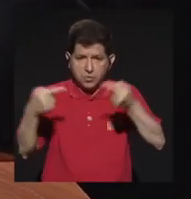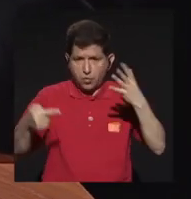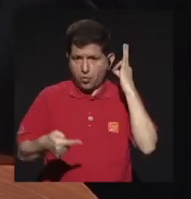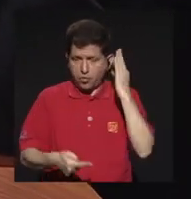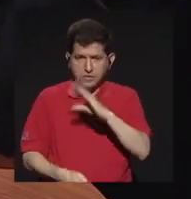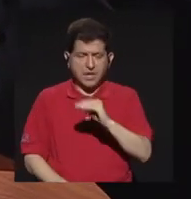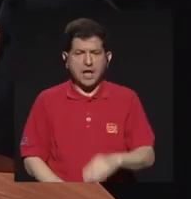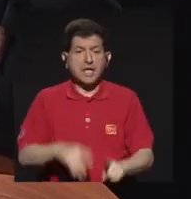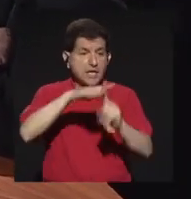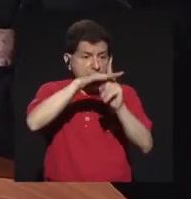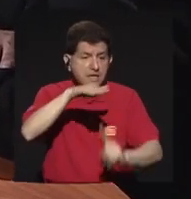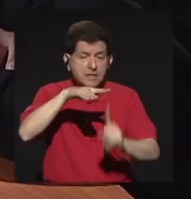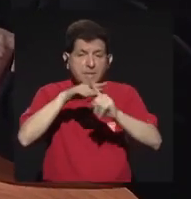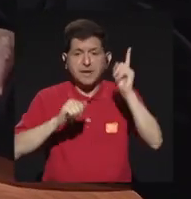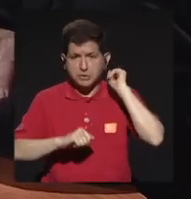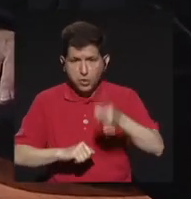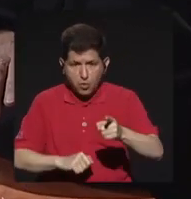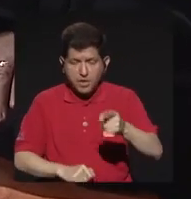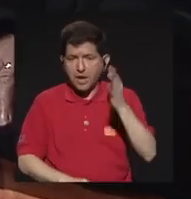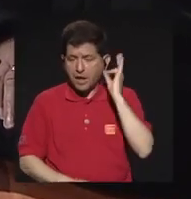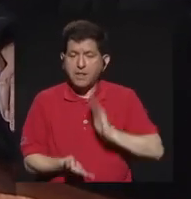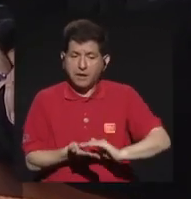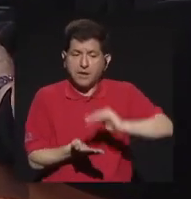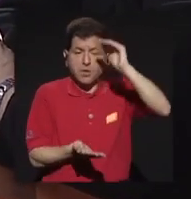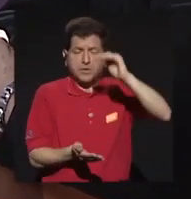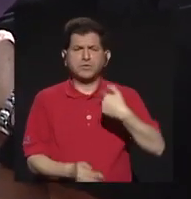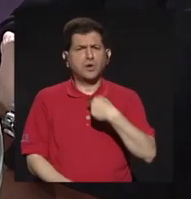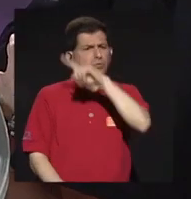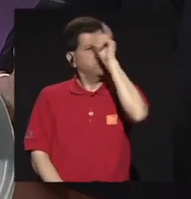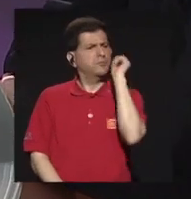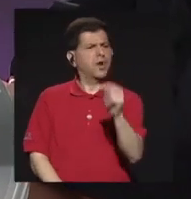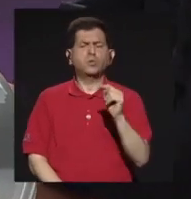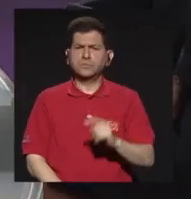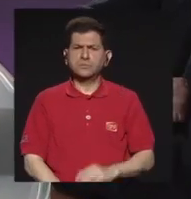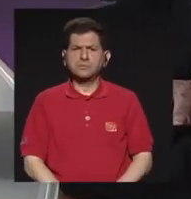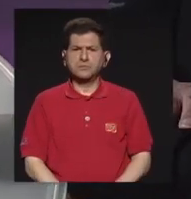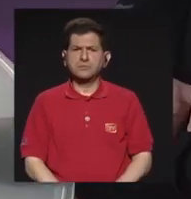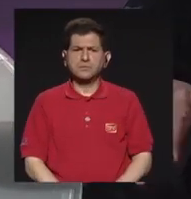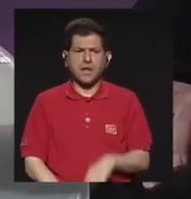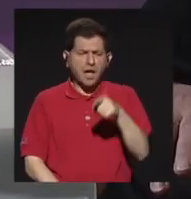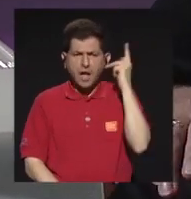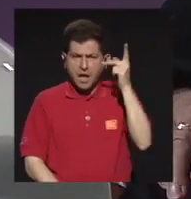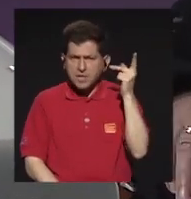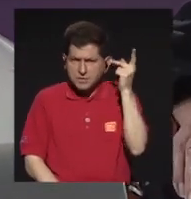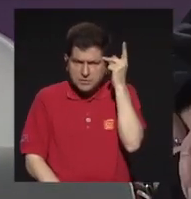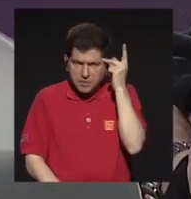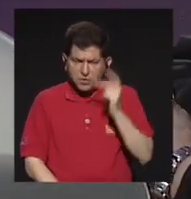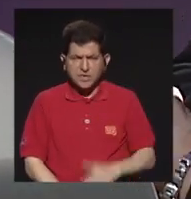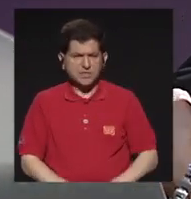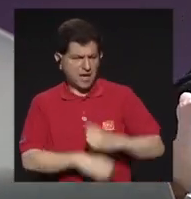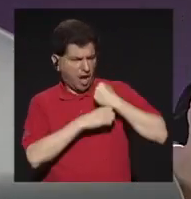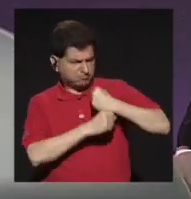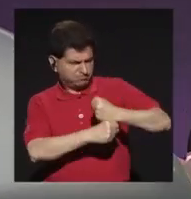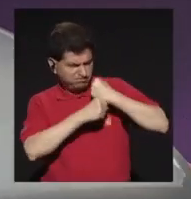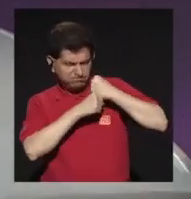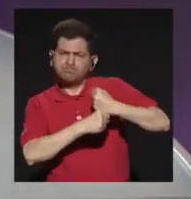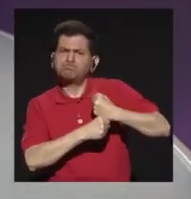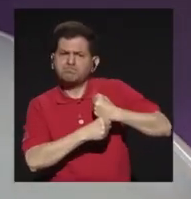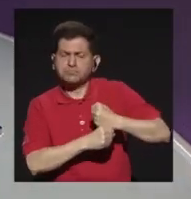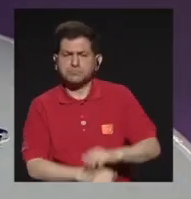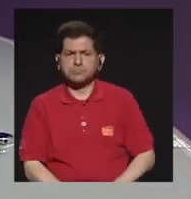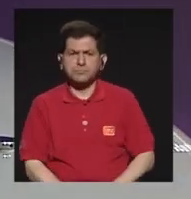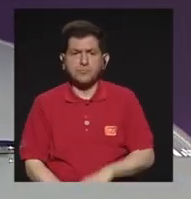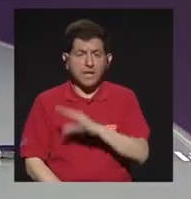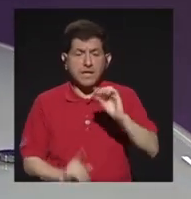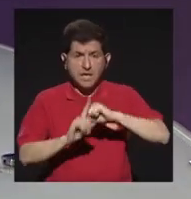aumento de la desaparición forzada de mujeres entonces uno se pregunta si estas políticas de militarización y estado